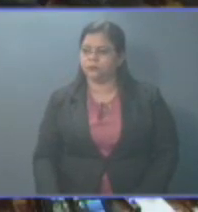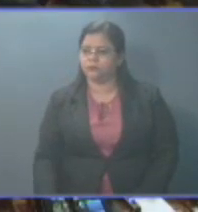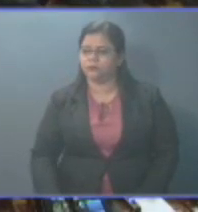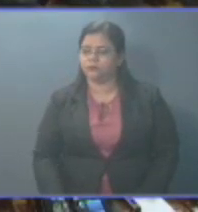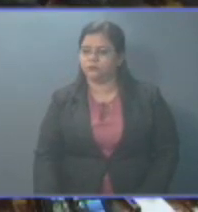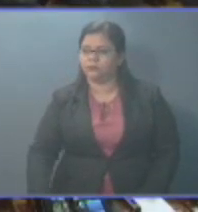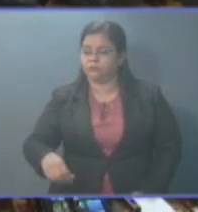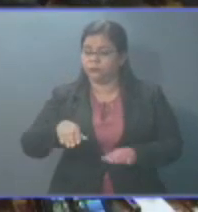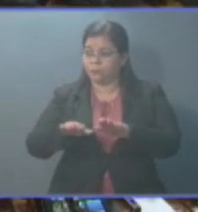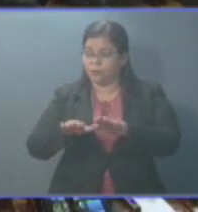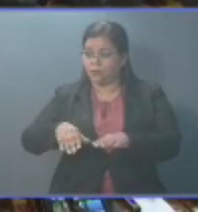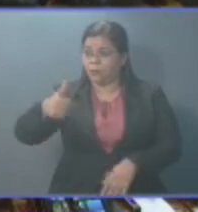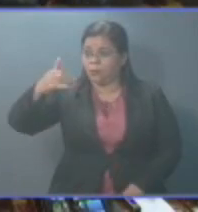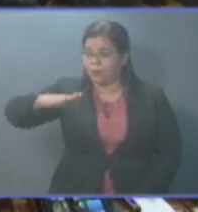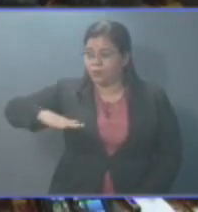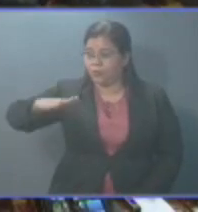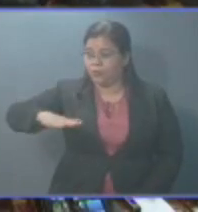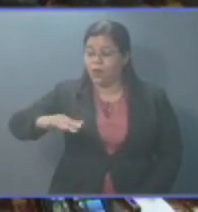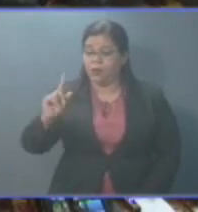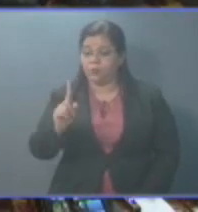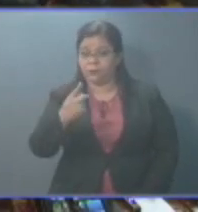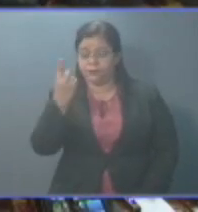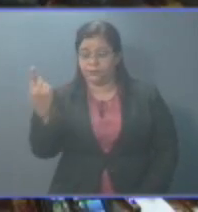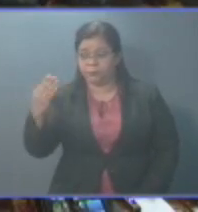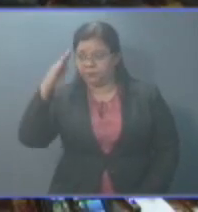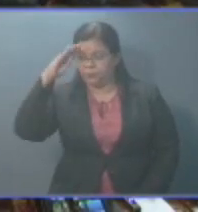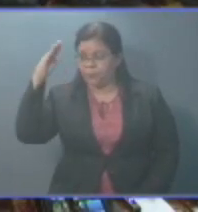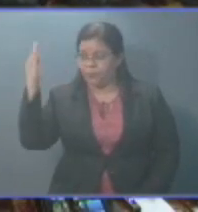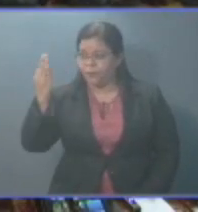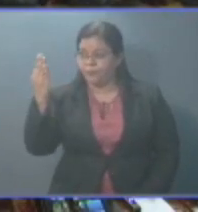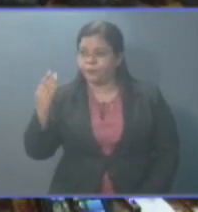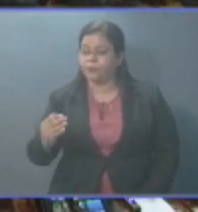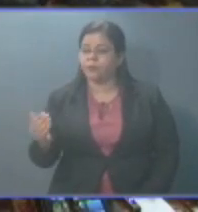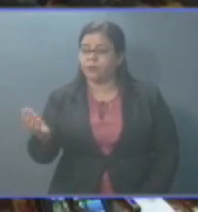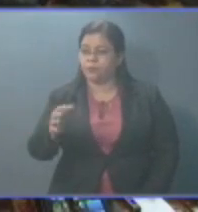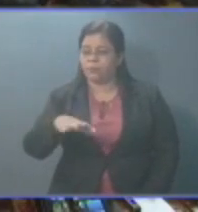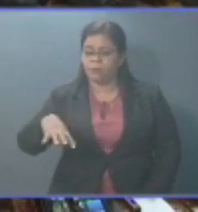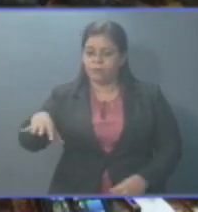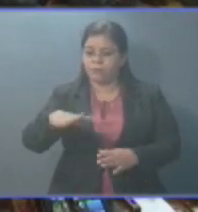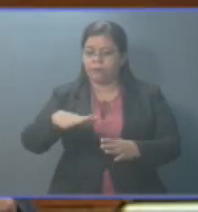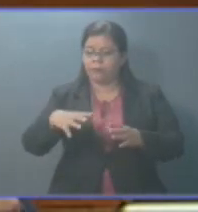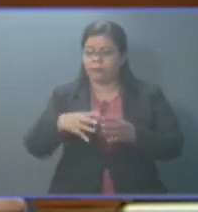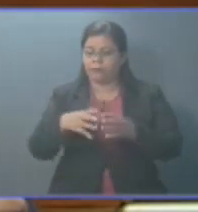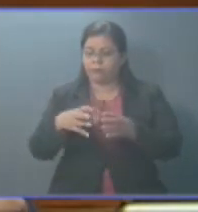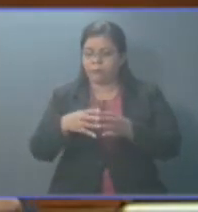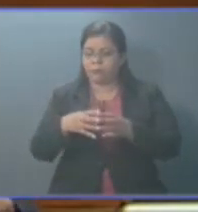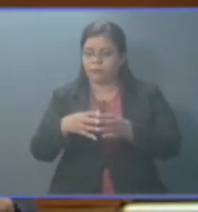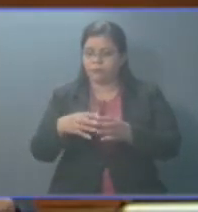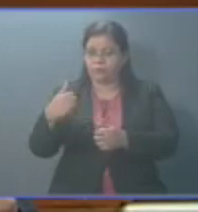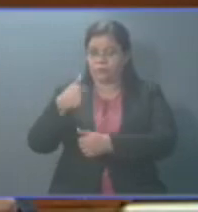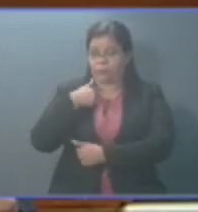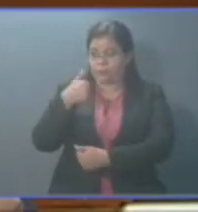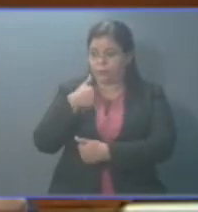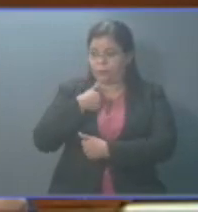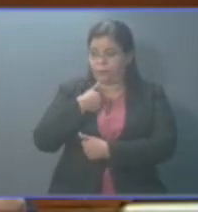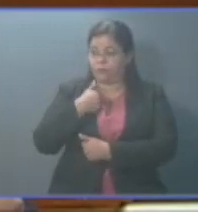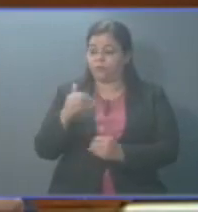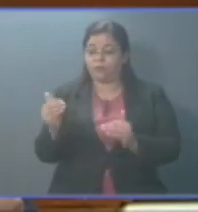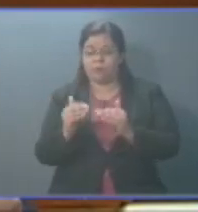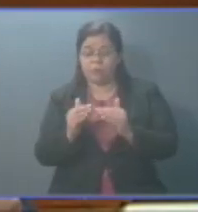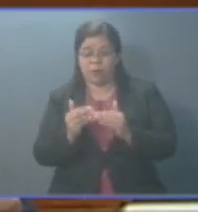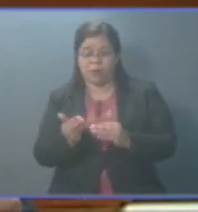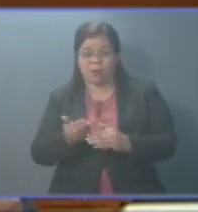Gracias, buenas tardes. Un saludo primeramente a sector veteranos y excombatientes.